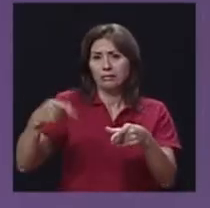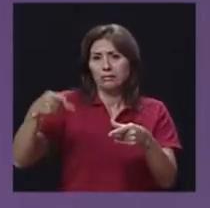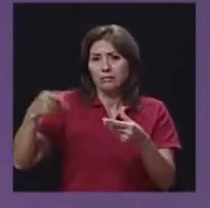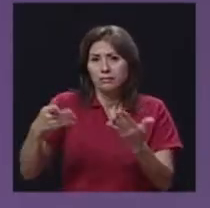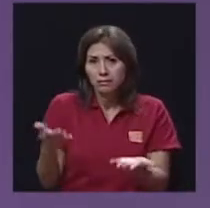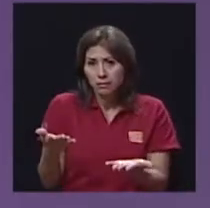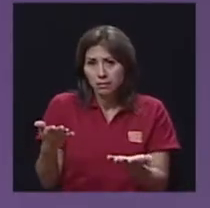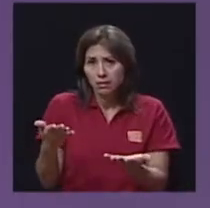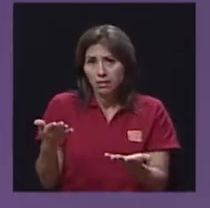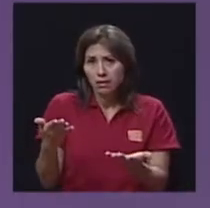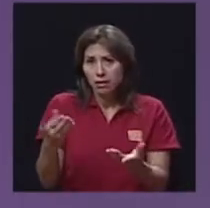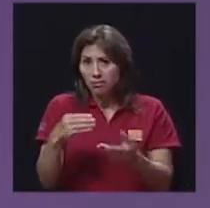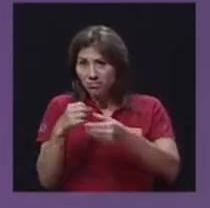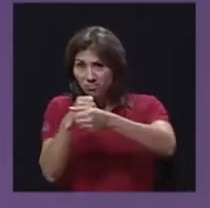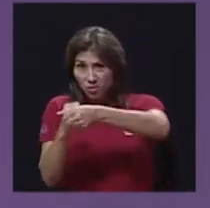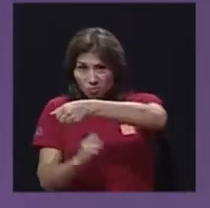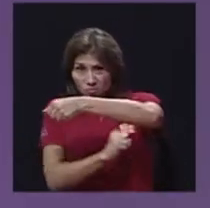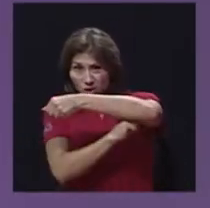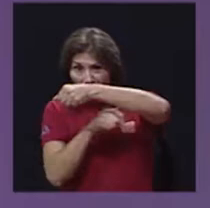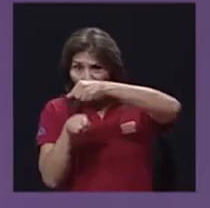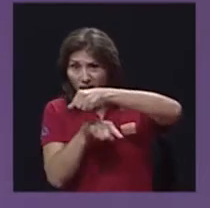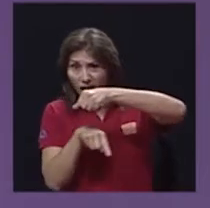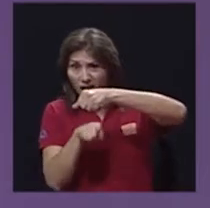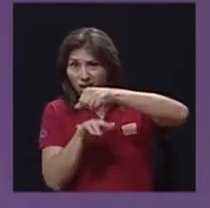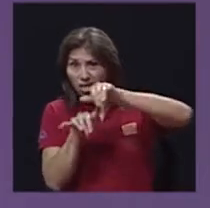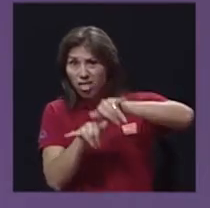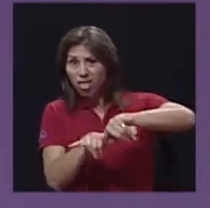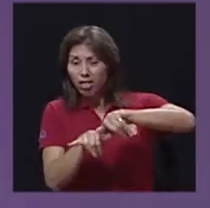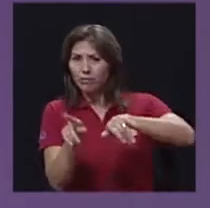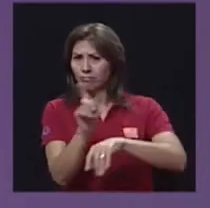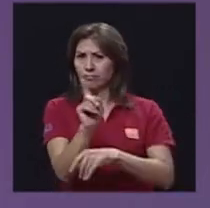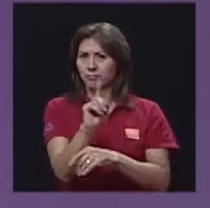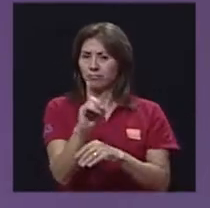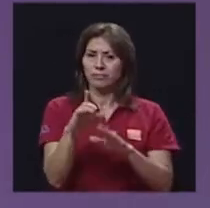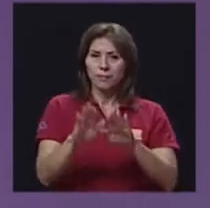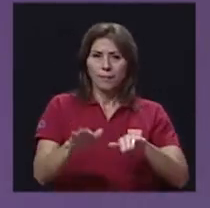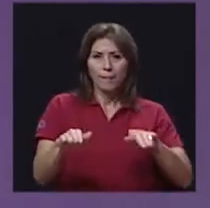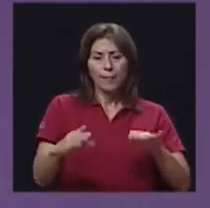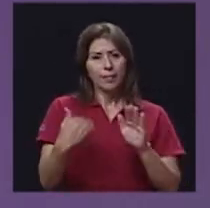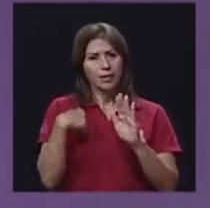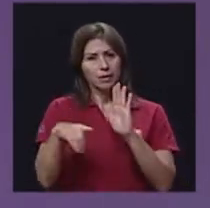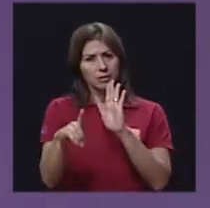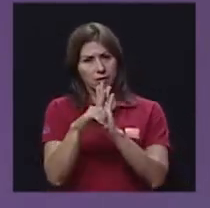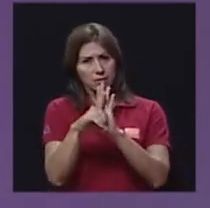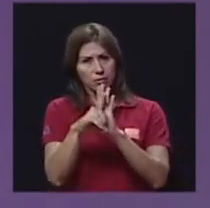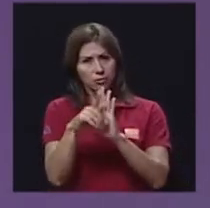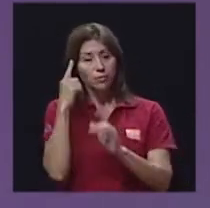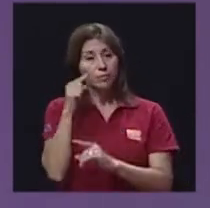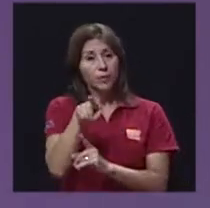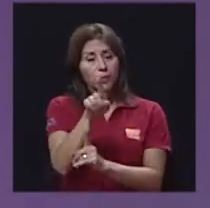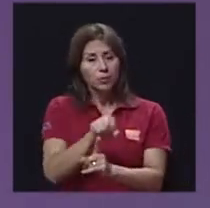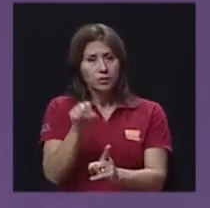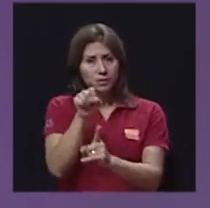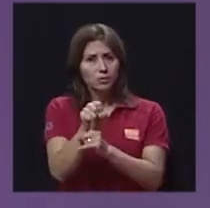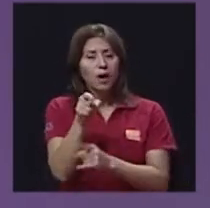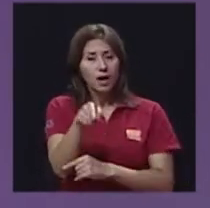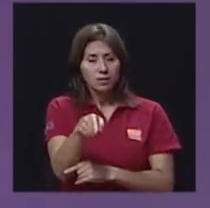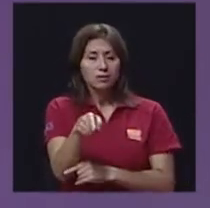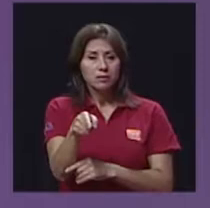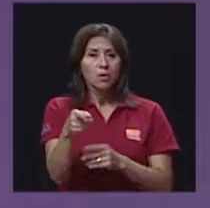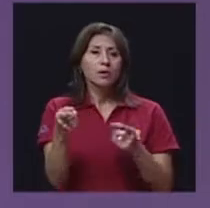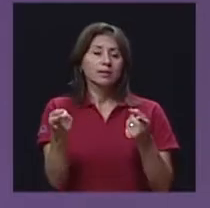popularmente, debajo de un puente. No, los niños tienen sus derechos, y a raíz de esas posiciones precisamente se